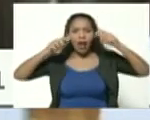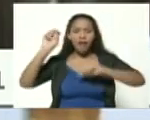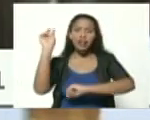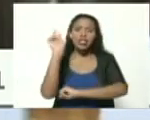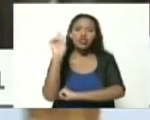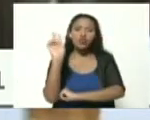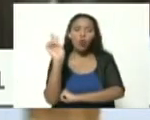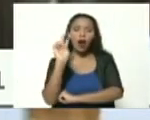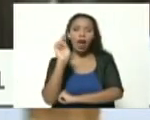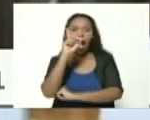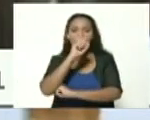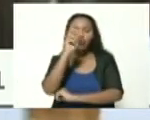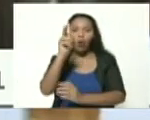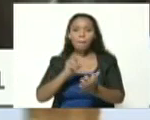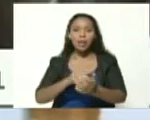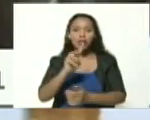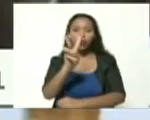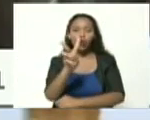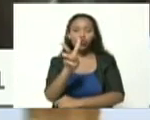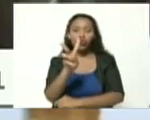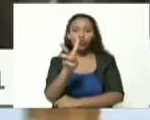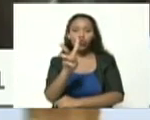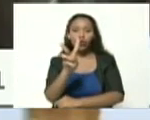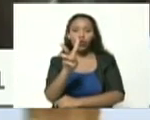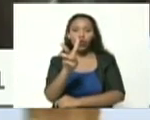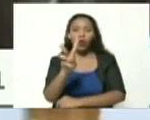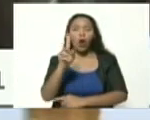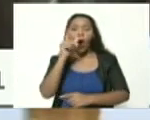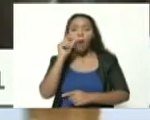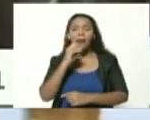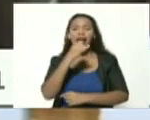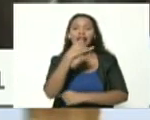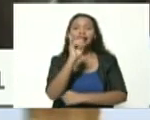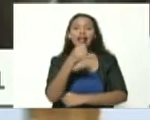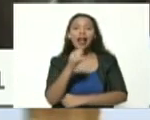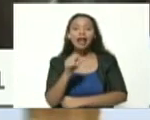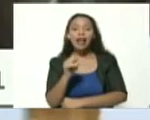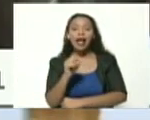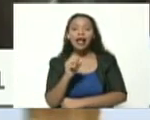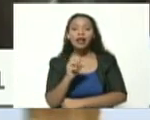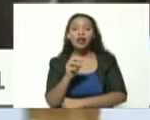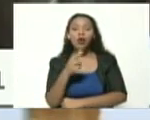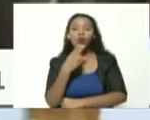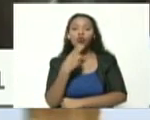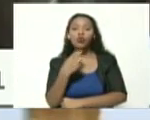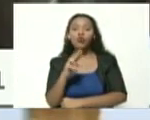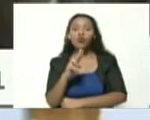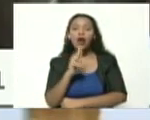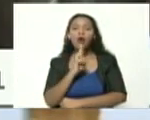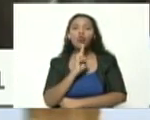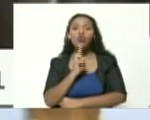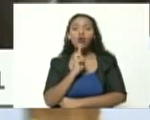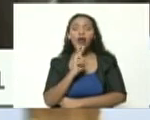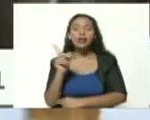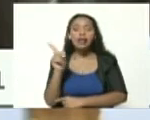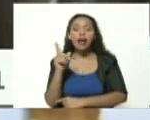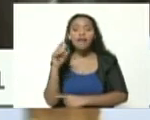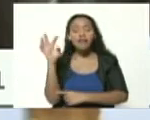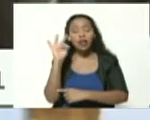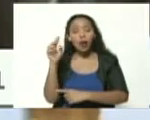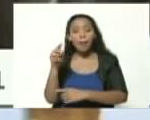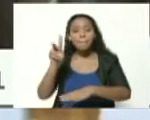Venezuela año 2002, Manuel Zelaya en Honduras 2009, Fernando Lugo en